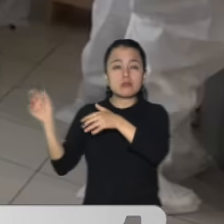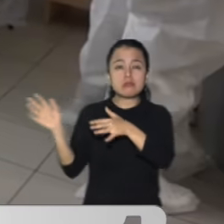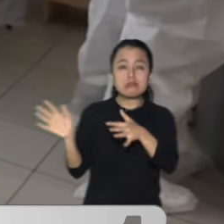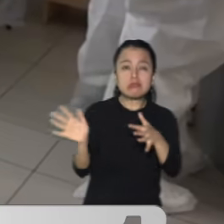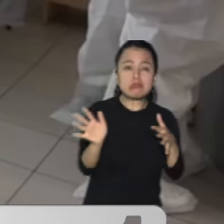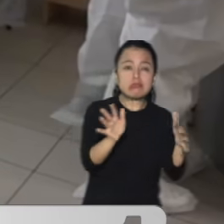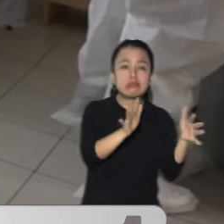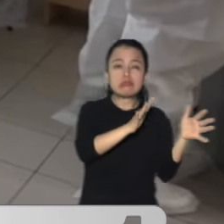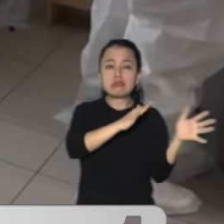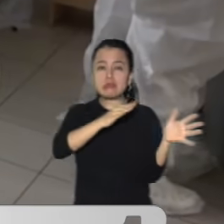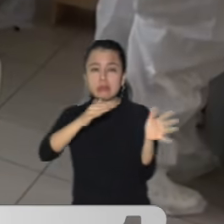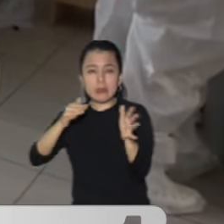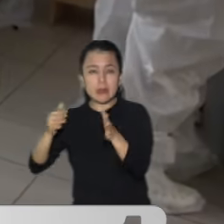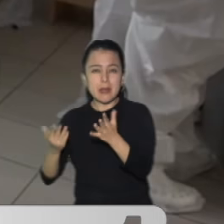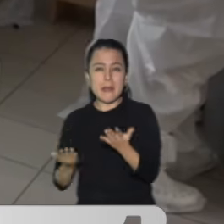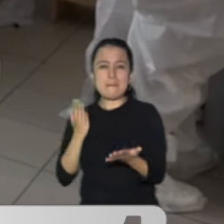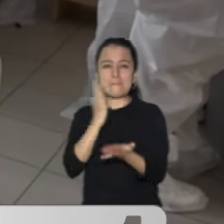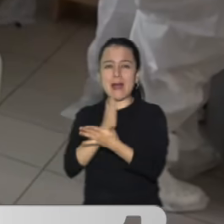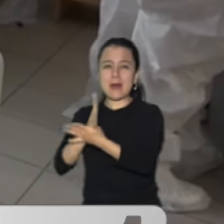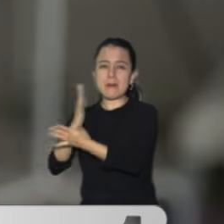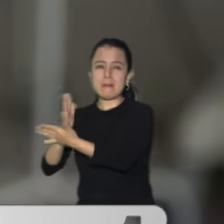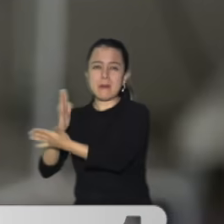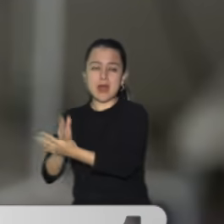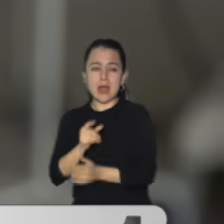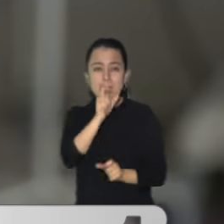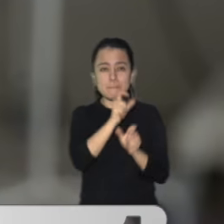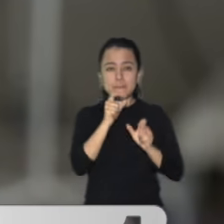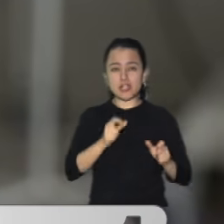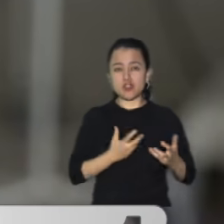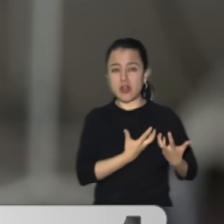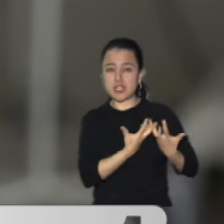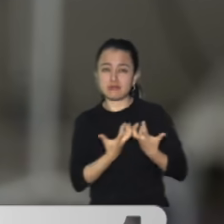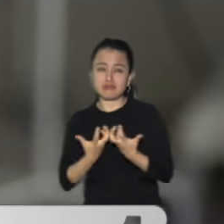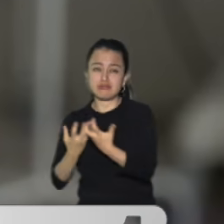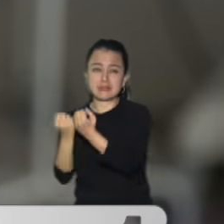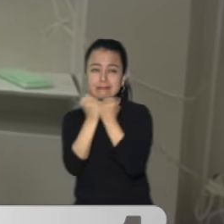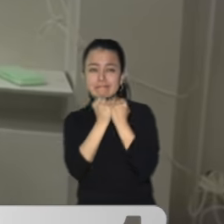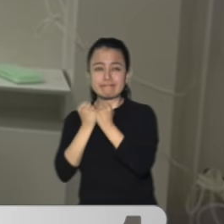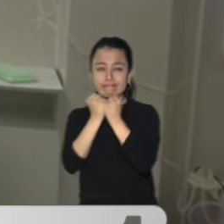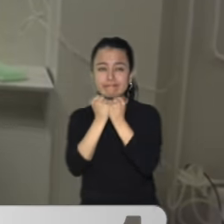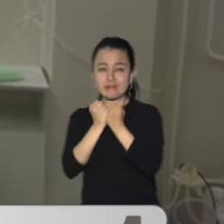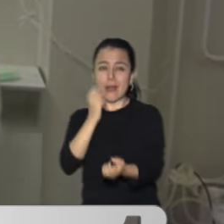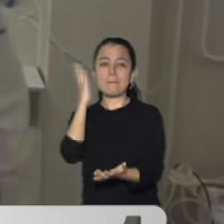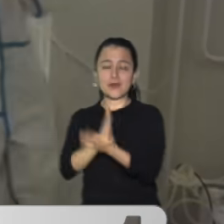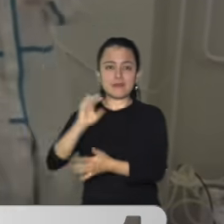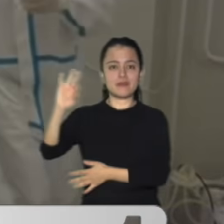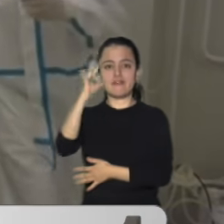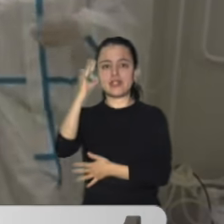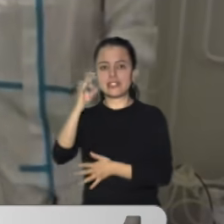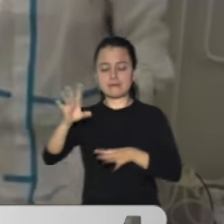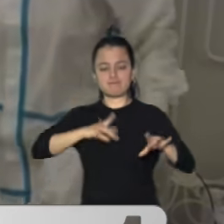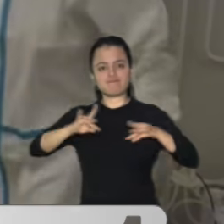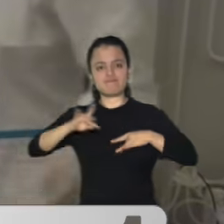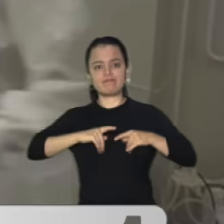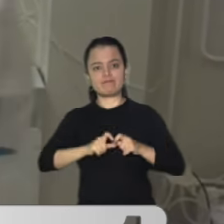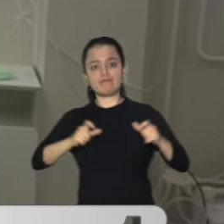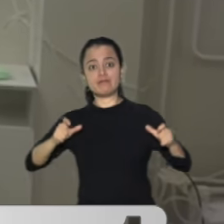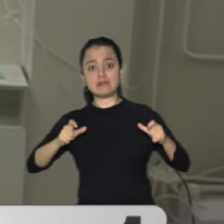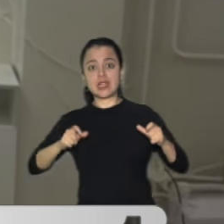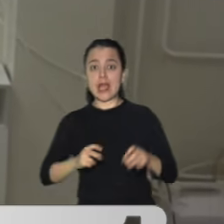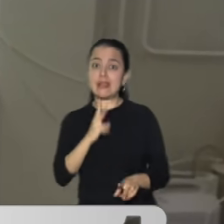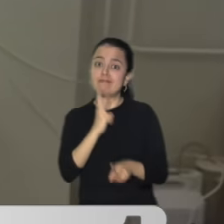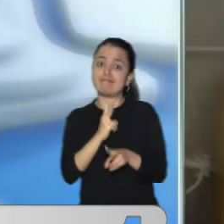solución milagrosa para evitar la irrupción de la que ya es la cuarta ola epidémica en Francia, en particular para los que no se han